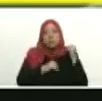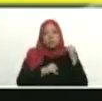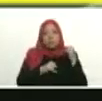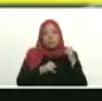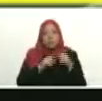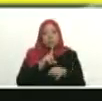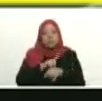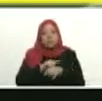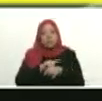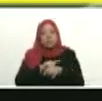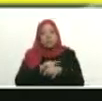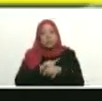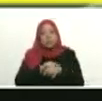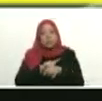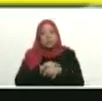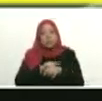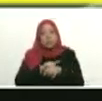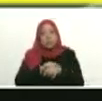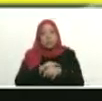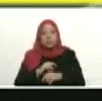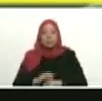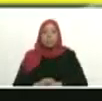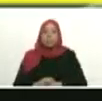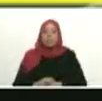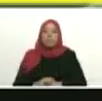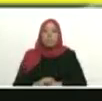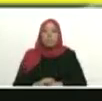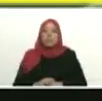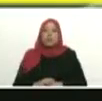médico, ¿no? Médico Lima se llama.